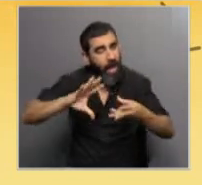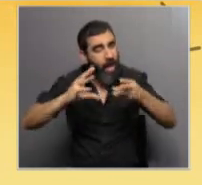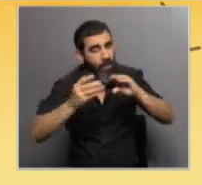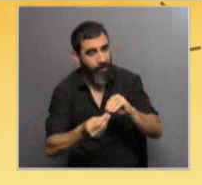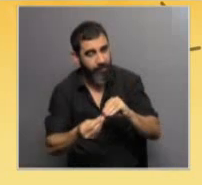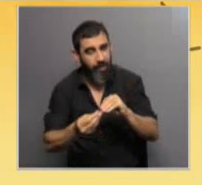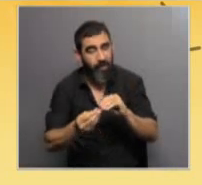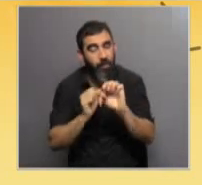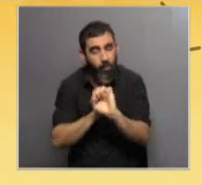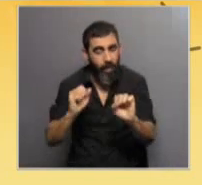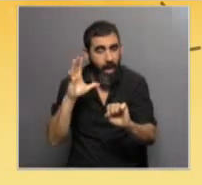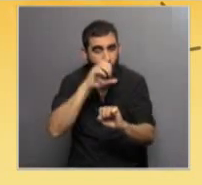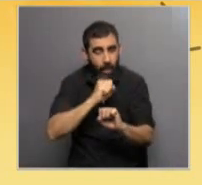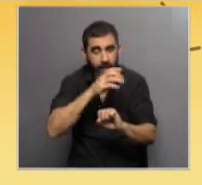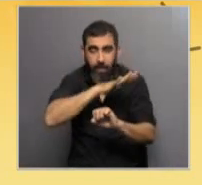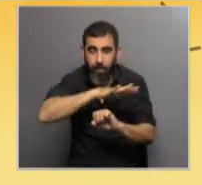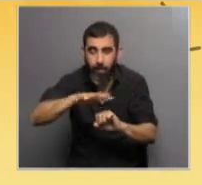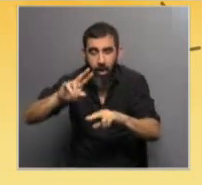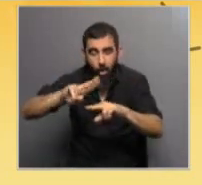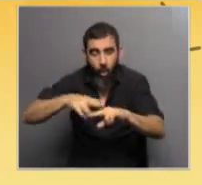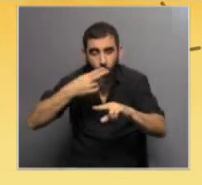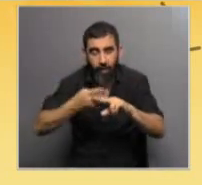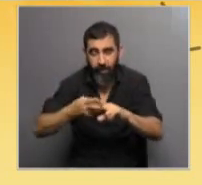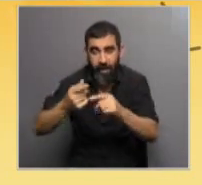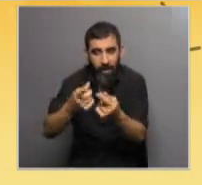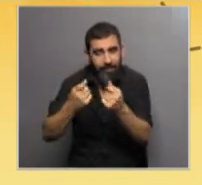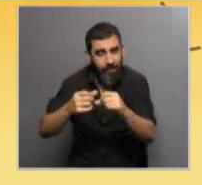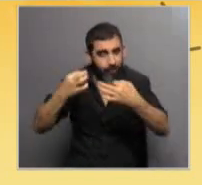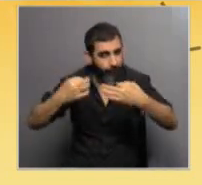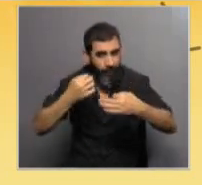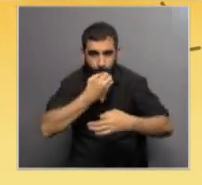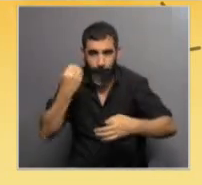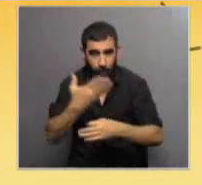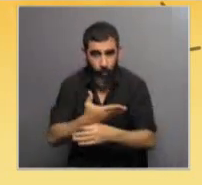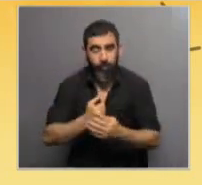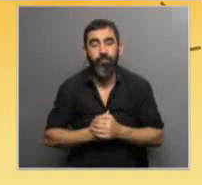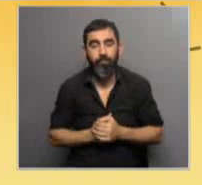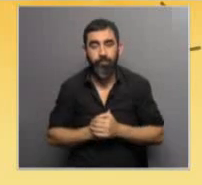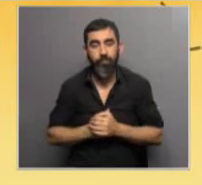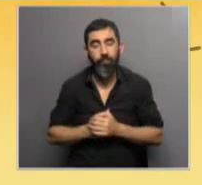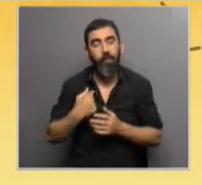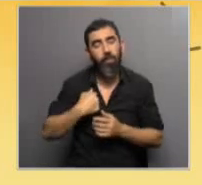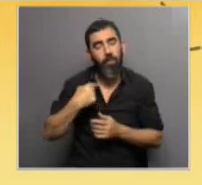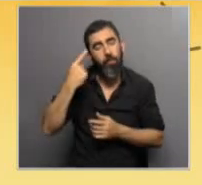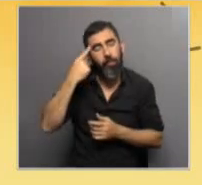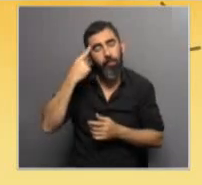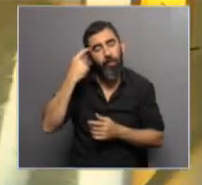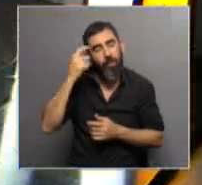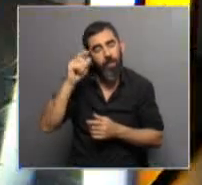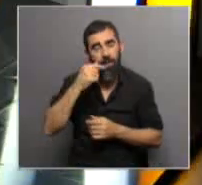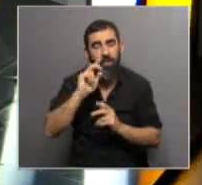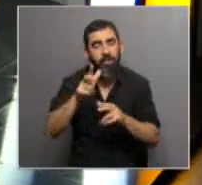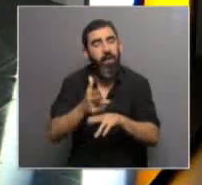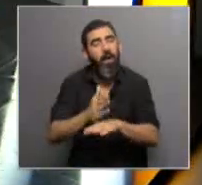poder mantener que el mar pueda reconstruir las estructuras que requiere para este plan ofelia medios dan una idea quiero resaltar algo que decía